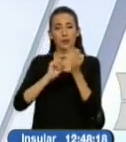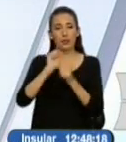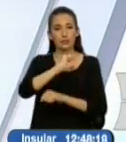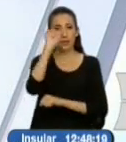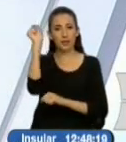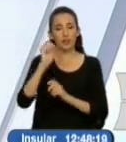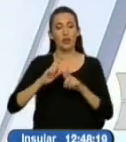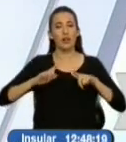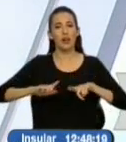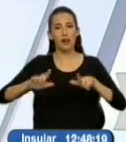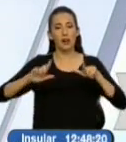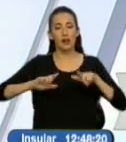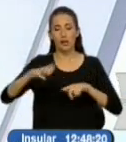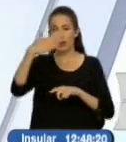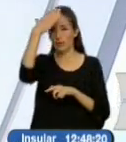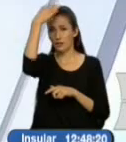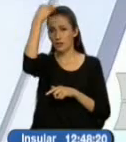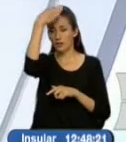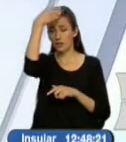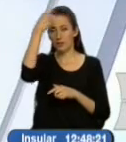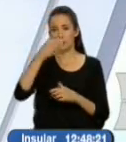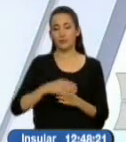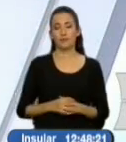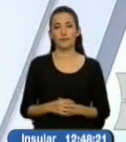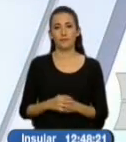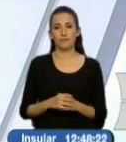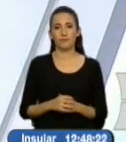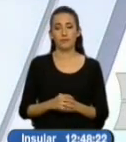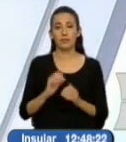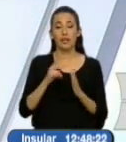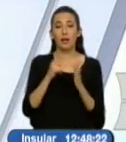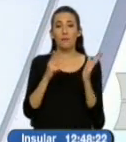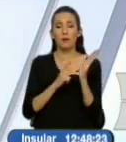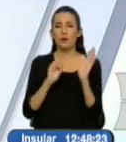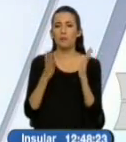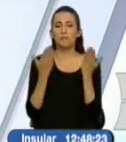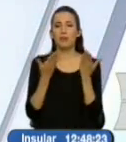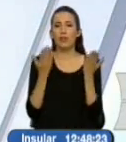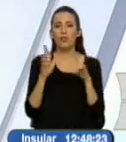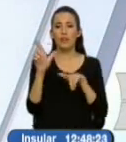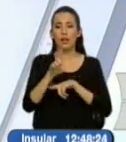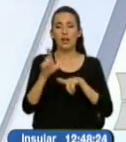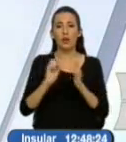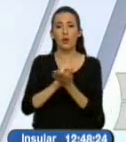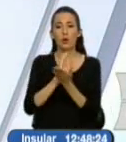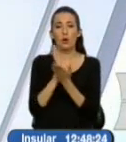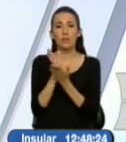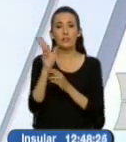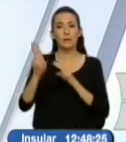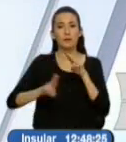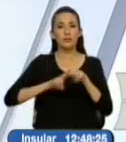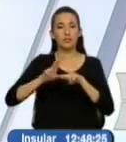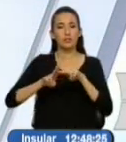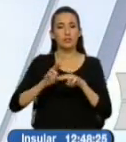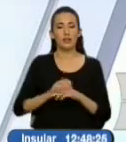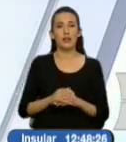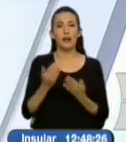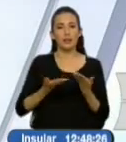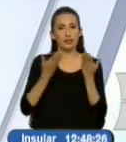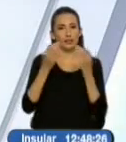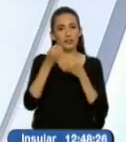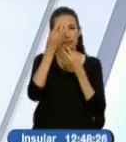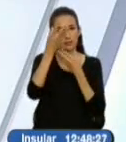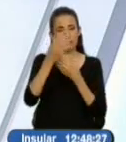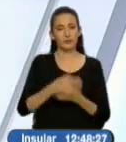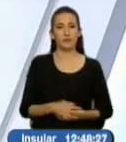triunfador de las elecciones presidenciales Moreno-Glass. El evento se desarrolló en el Salón José Mejía Lequerica, en la Asamblea Nacional. Aquí iniciamos.